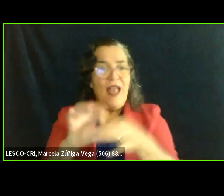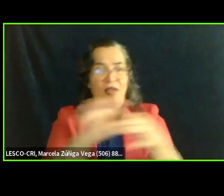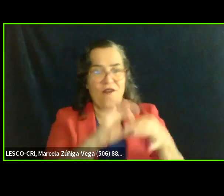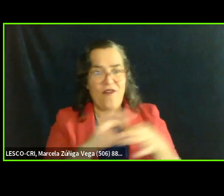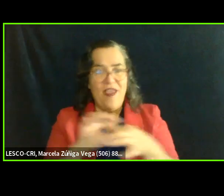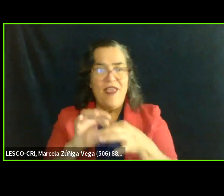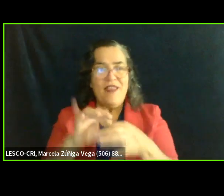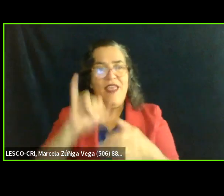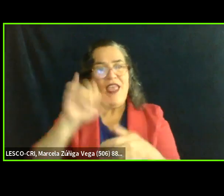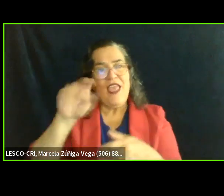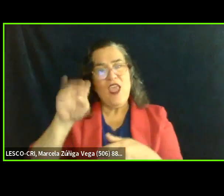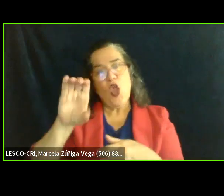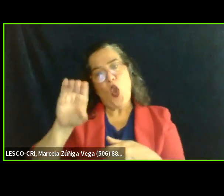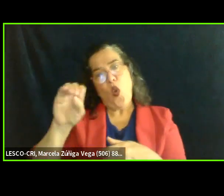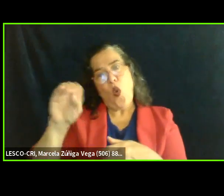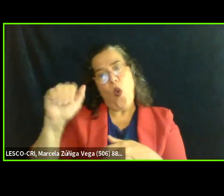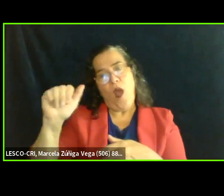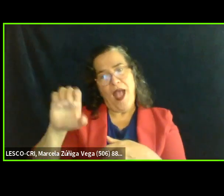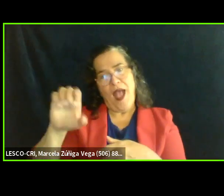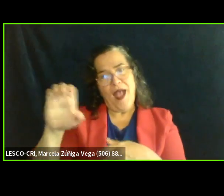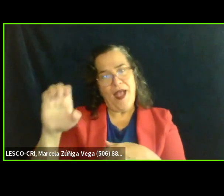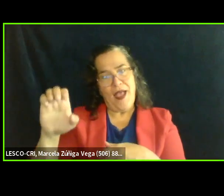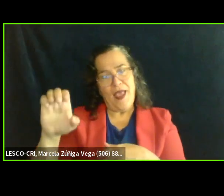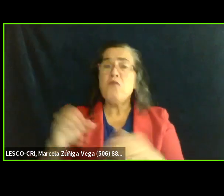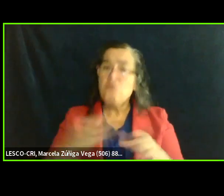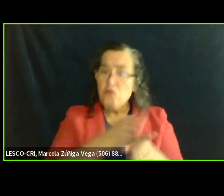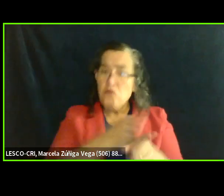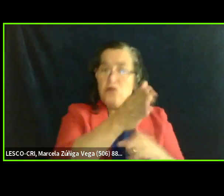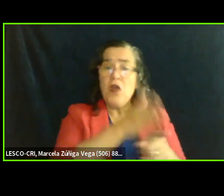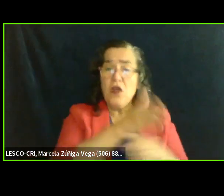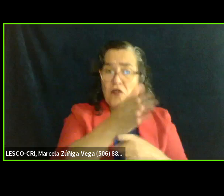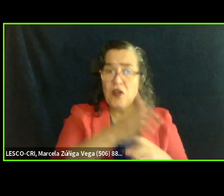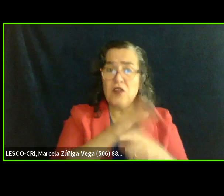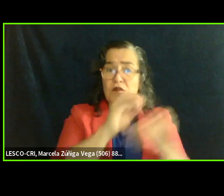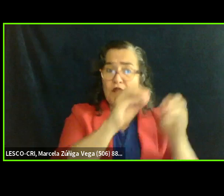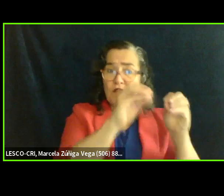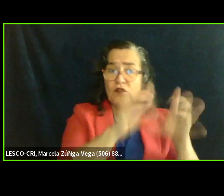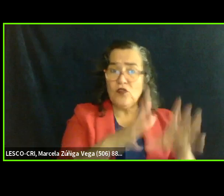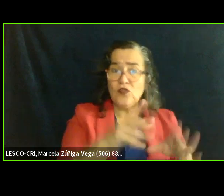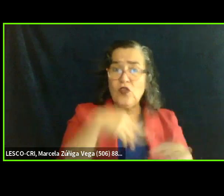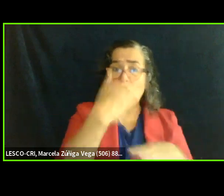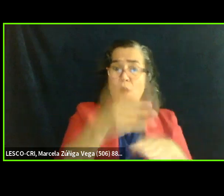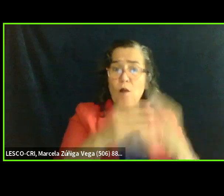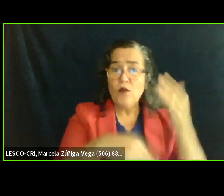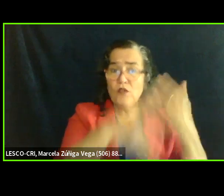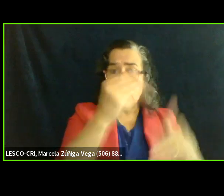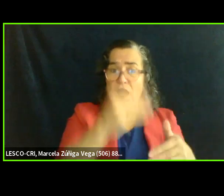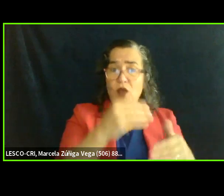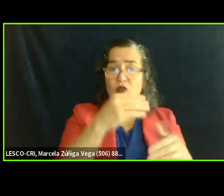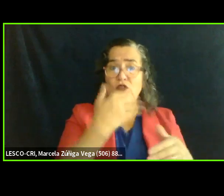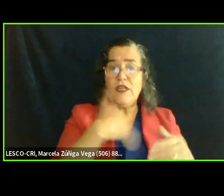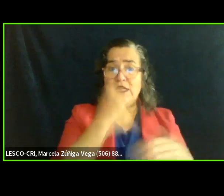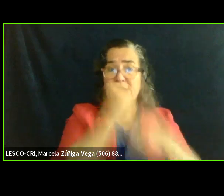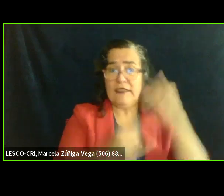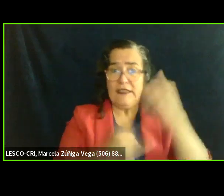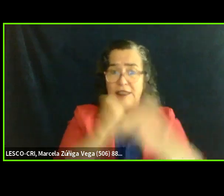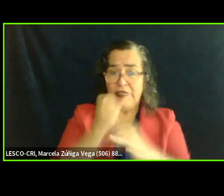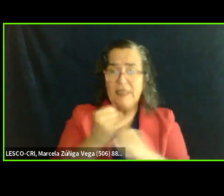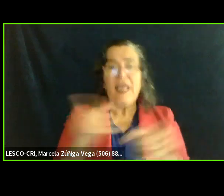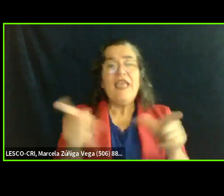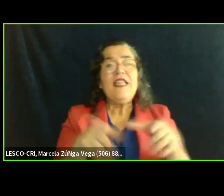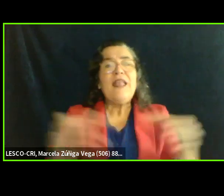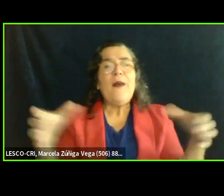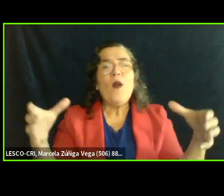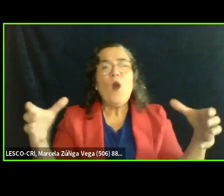INCUAE. Es profesora de carreras de posgrado en universidades argentinas e internacionales. Integra además el Comité Académico de